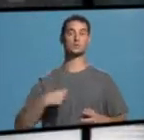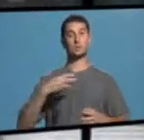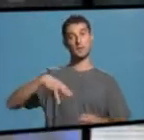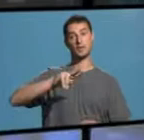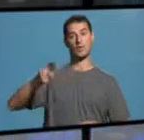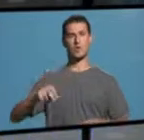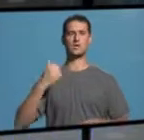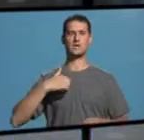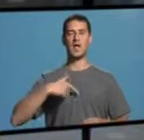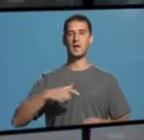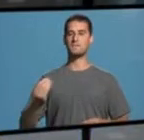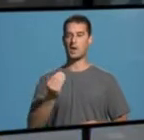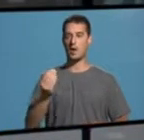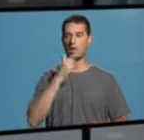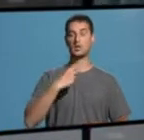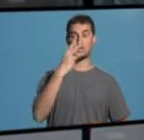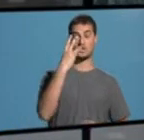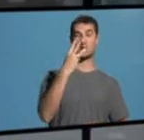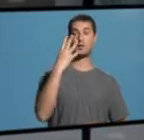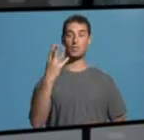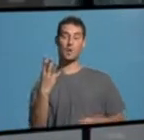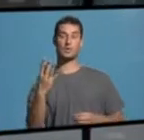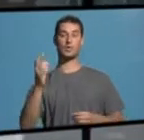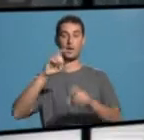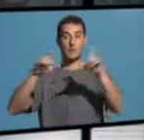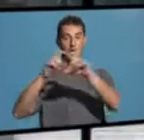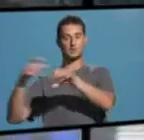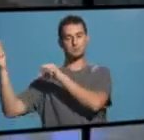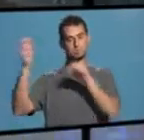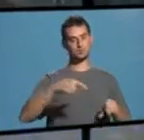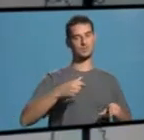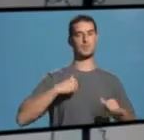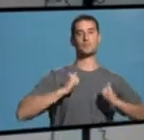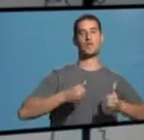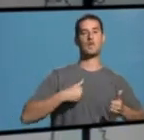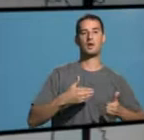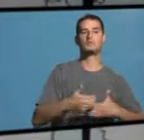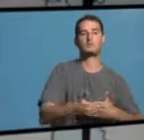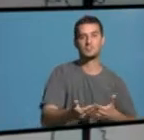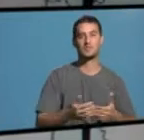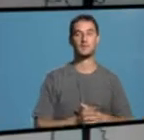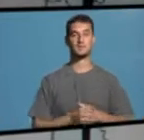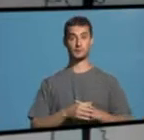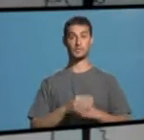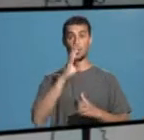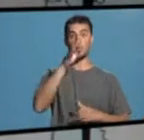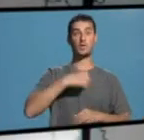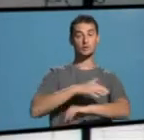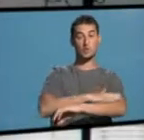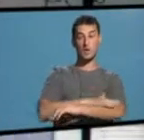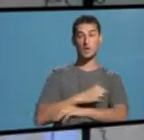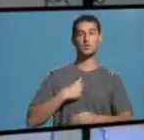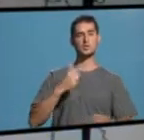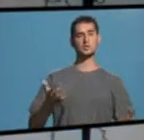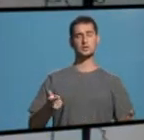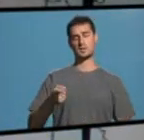acadou resultados. 34 empresas desenvolverán nun prazo curto de tempo a súa actividade neles. Neste mandato, o organismo provincial impulsou 7